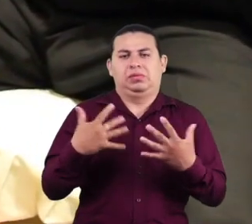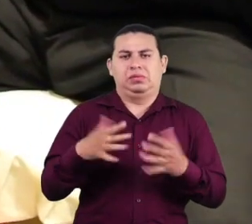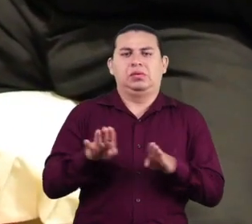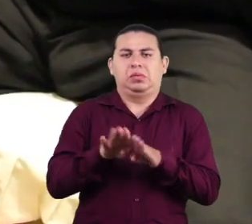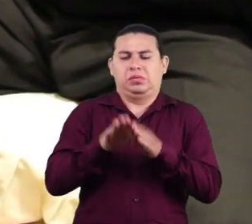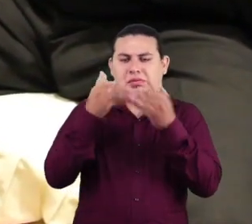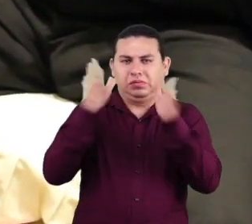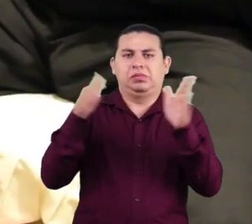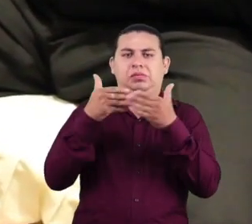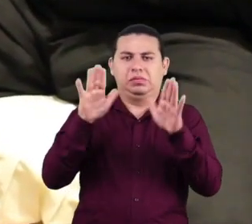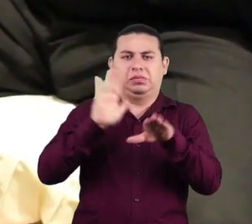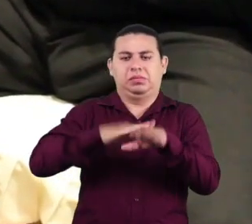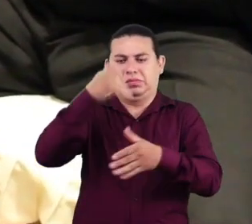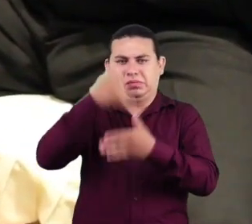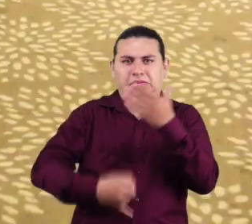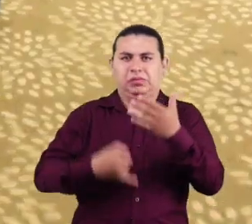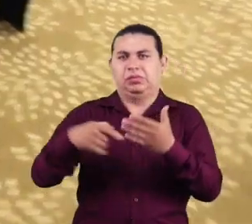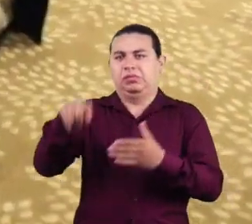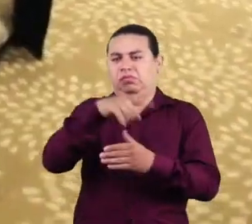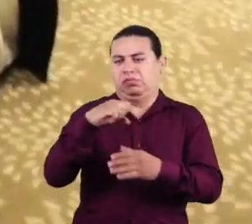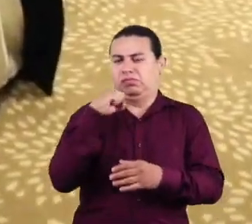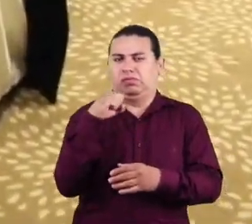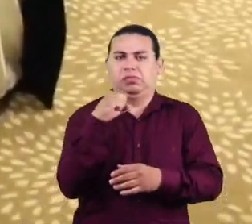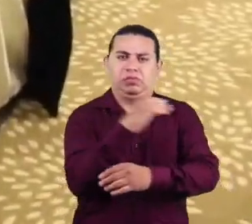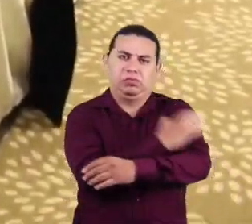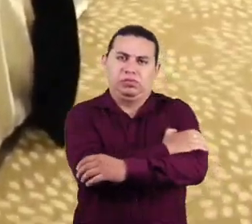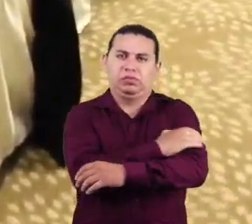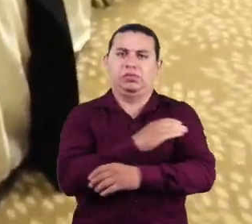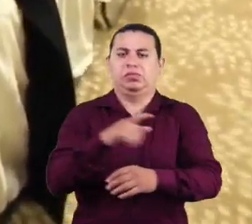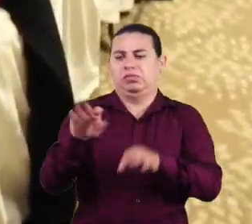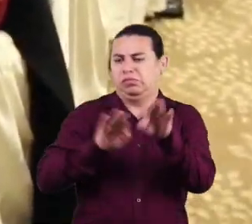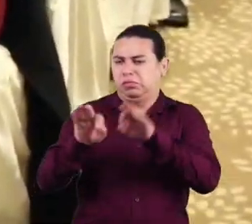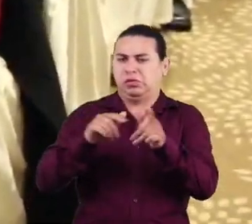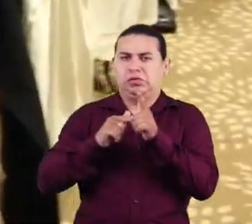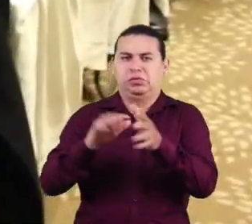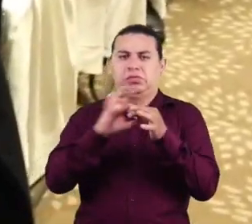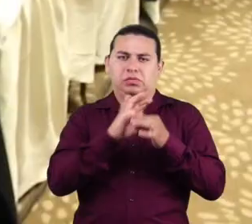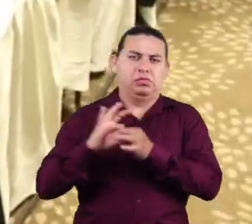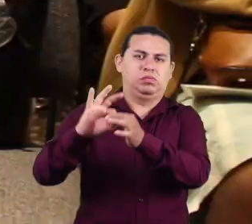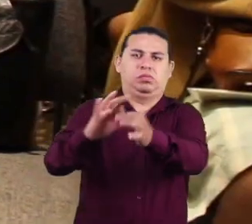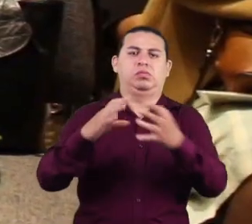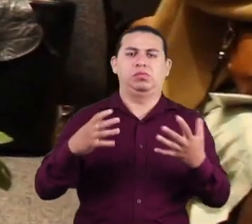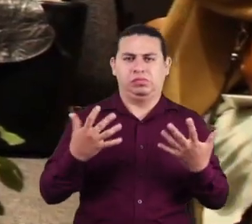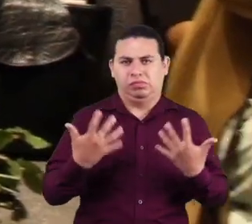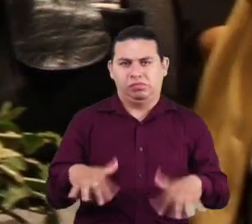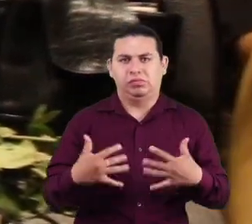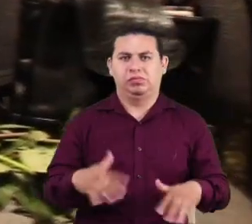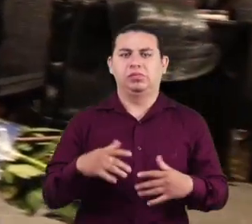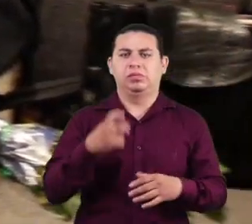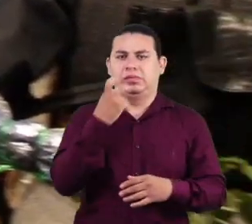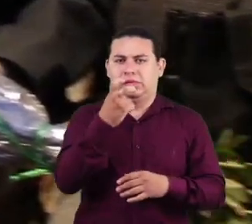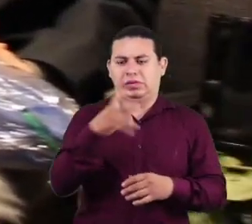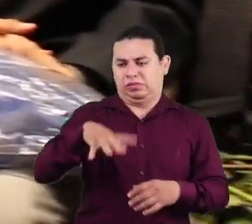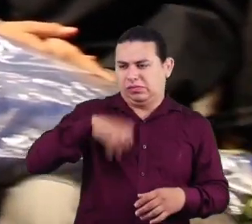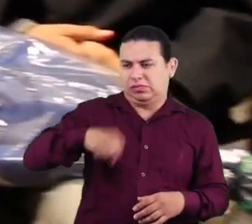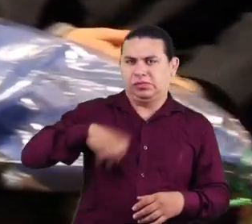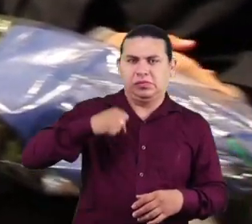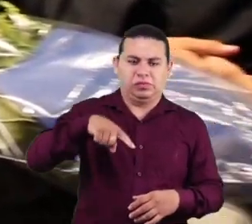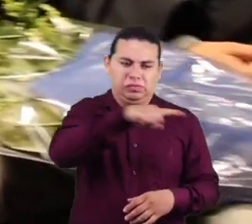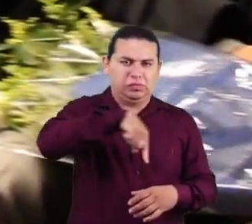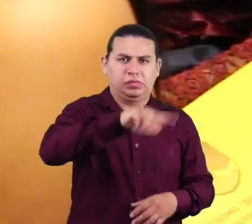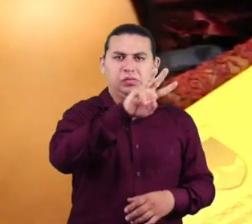permite mandar un mensaje. La UAPJO está cumpliendo, la UAPJO está trabajando, y muestra de ello es el esfuerzo de